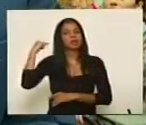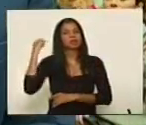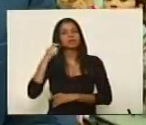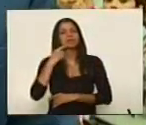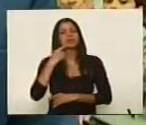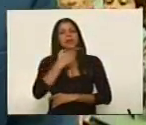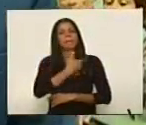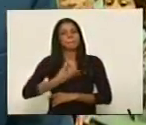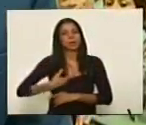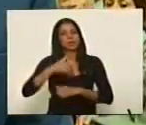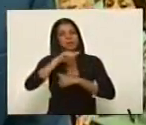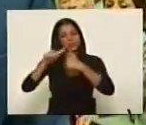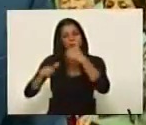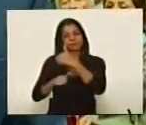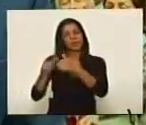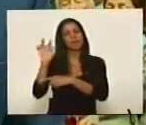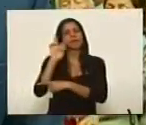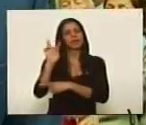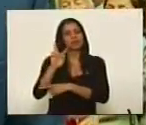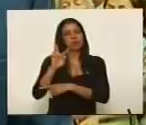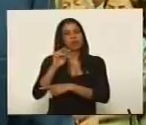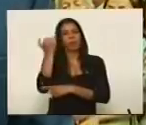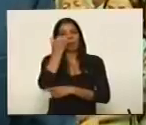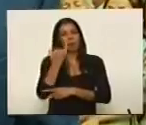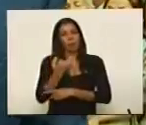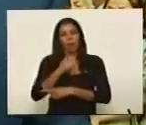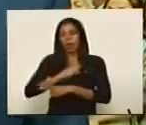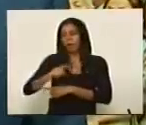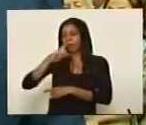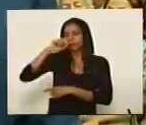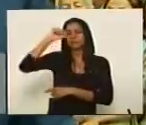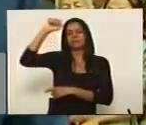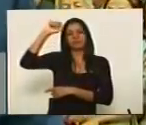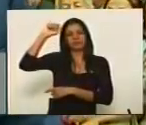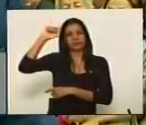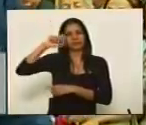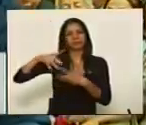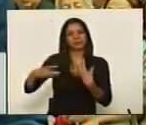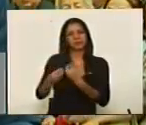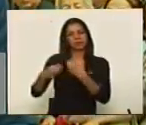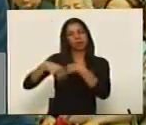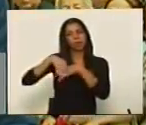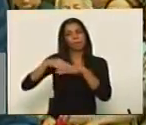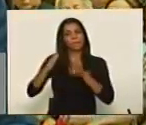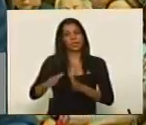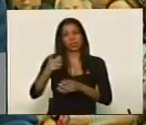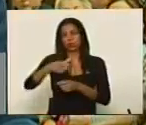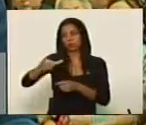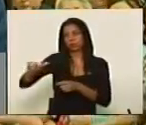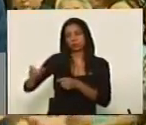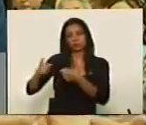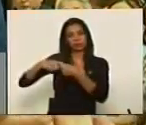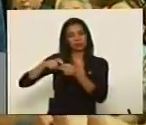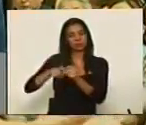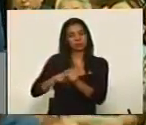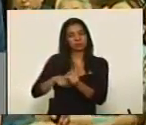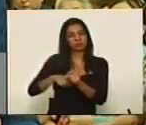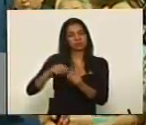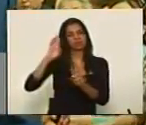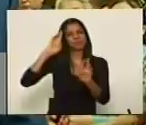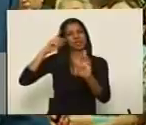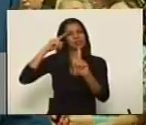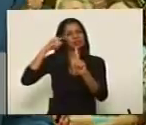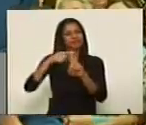del presidente, vicepresidente ejecutivo, por instrucciones del presidente Maduro, en compañía del ministro Belroa y el superintendente Carlos Vargas, tenía una razón, una